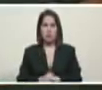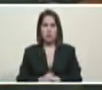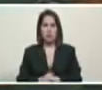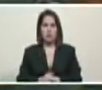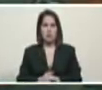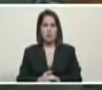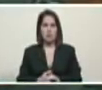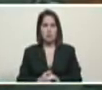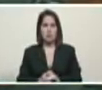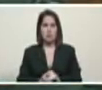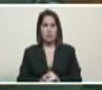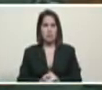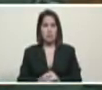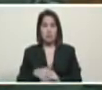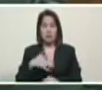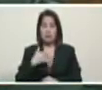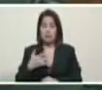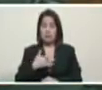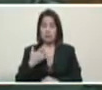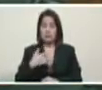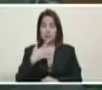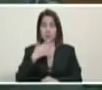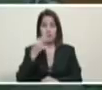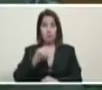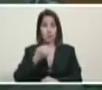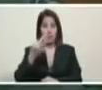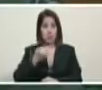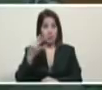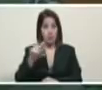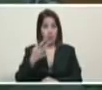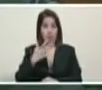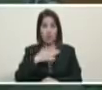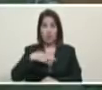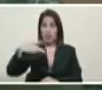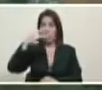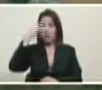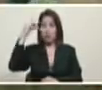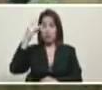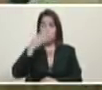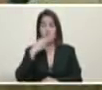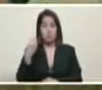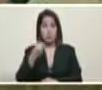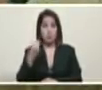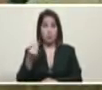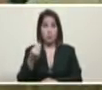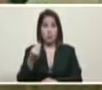y sientan de verdad que el espíritu de esos muchachos